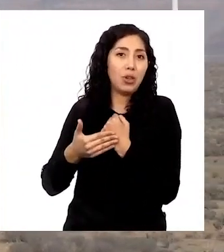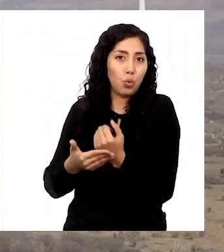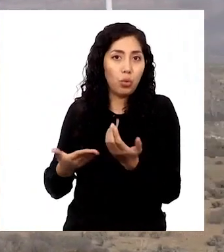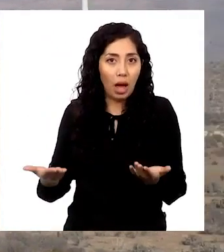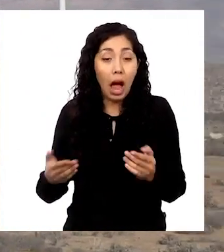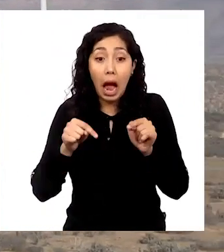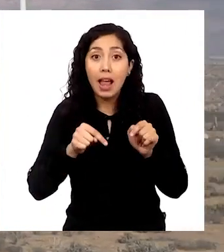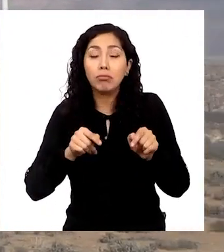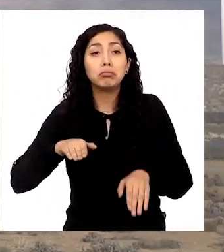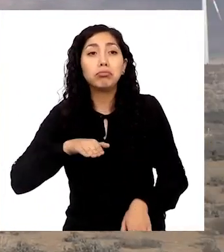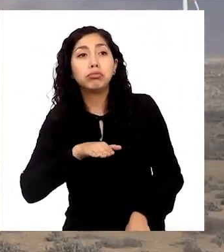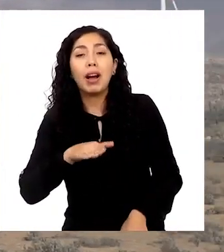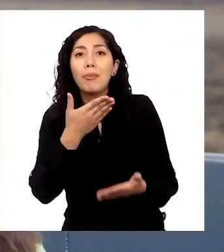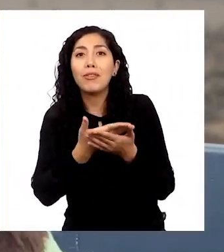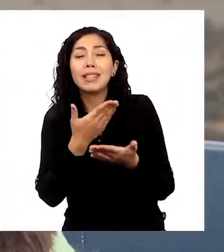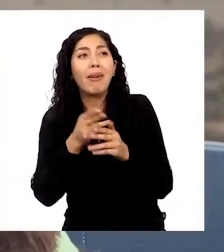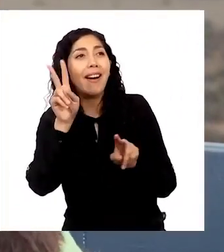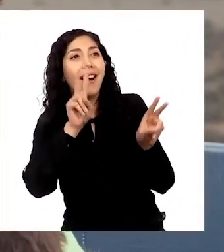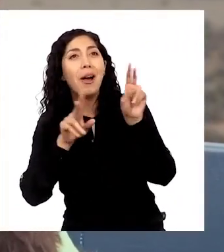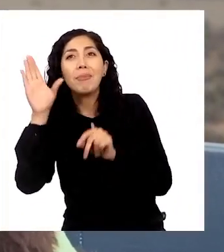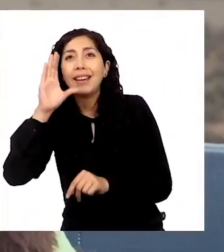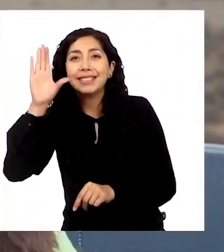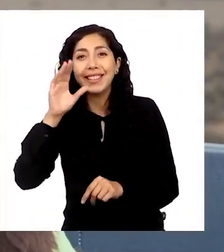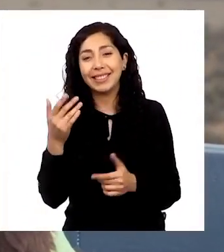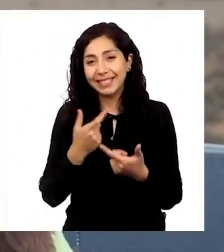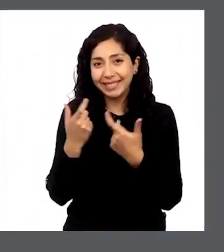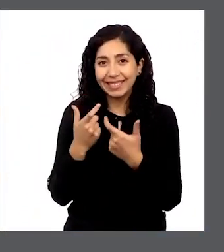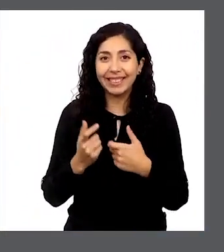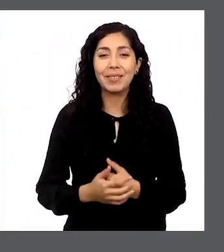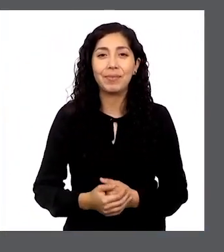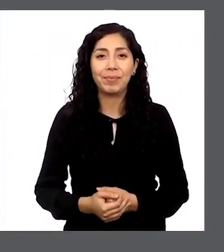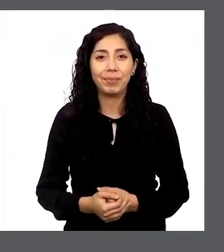ayuda. Eso sí, en el camino aprovechamos de turistear un poquito.